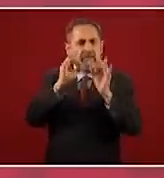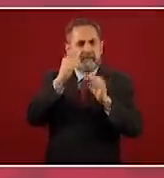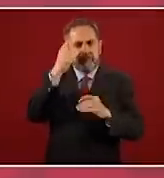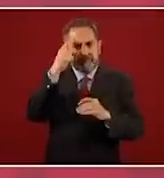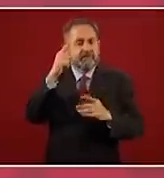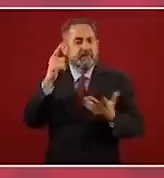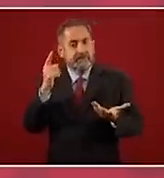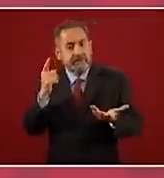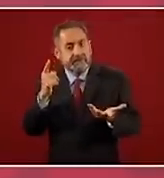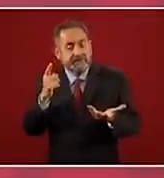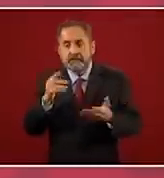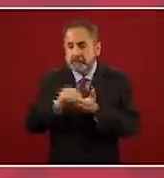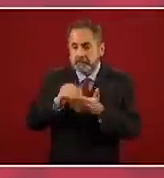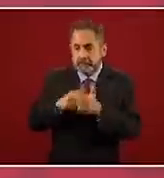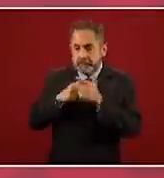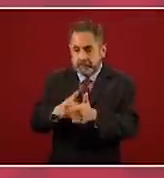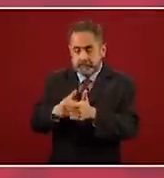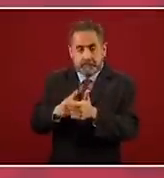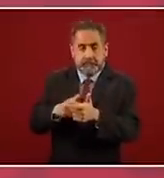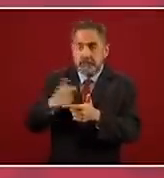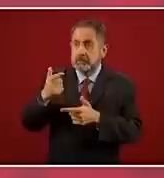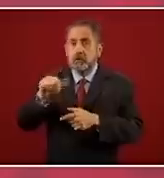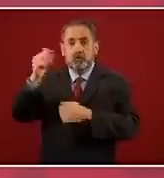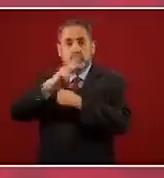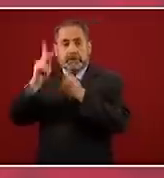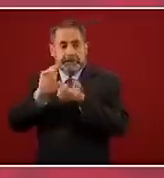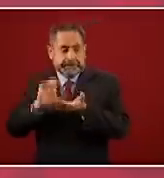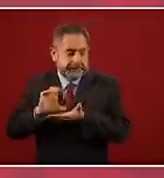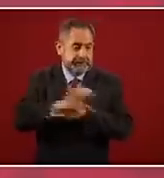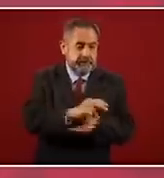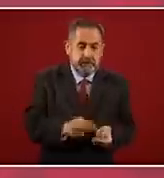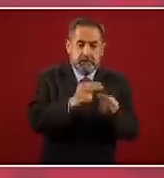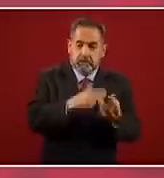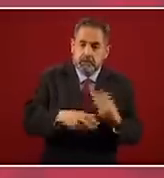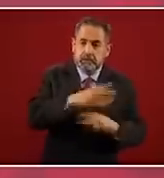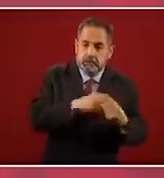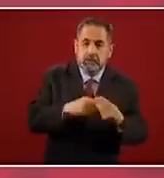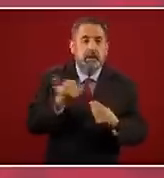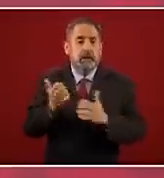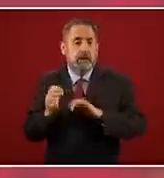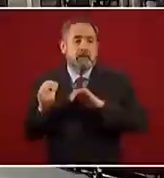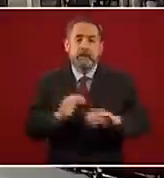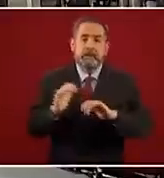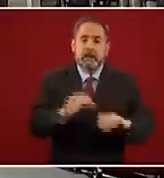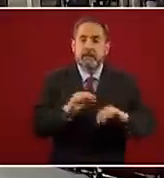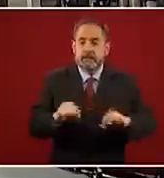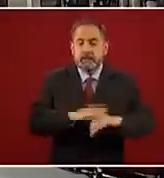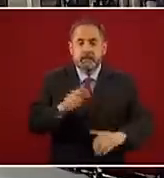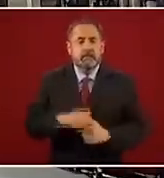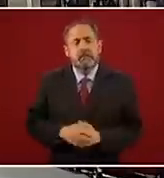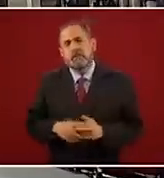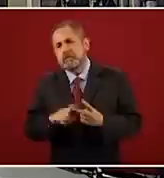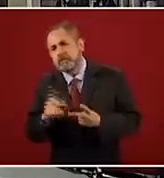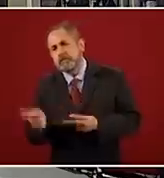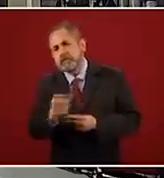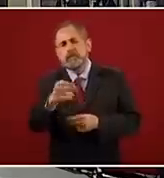para que siga creciendo la inversión extranjera y la creación de empleos en el país. Presidente, y preguntarle